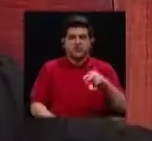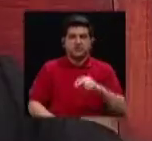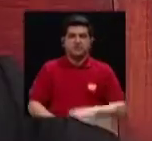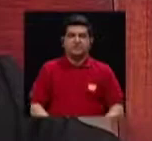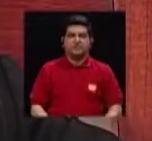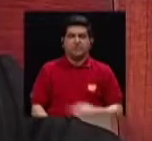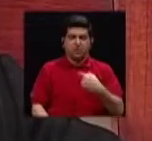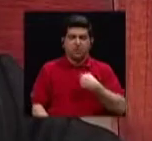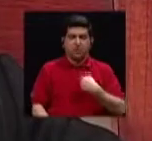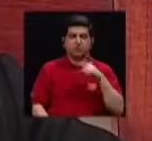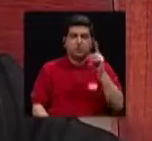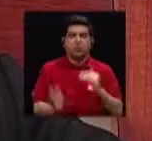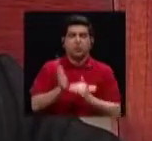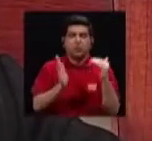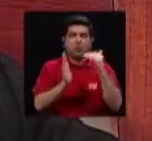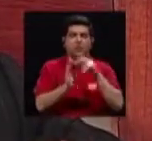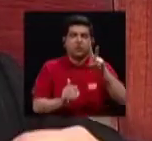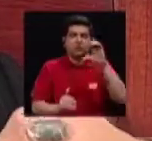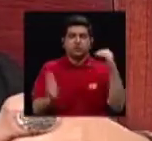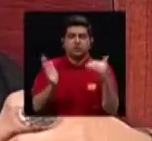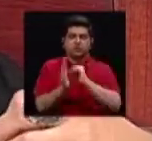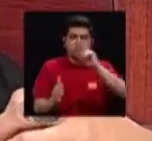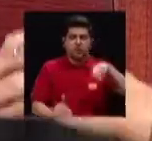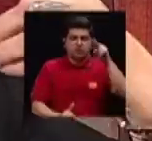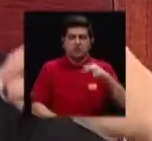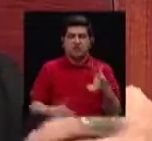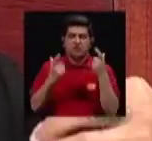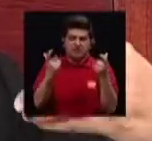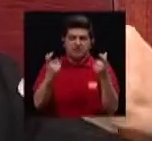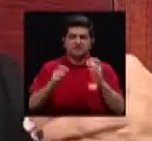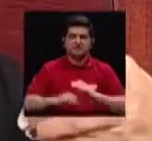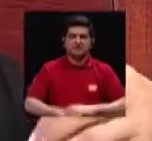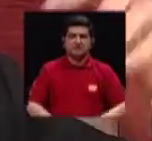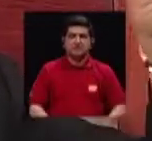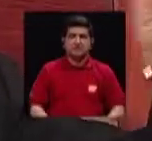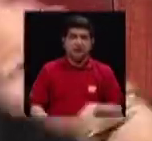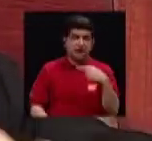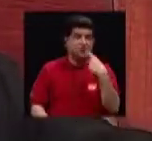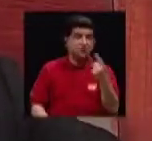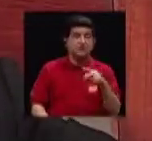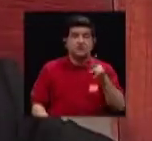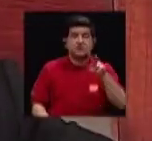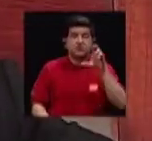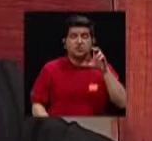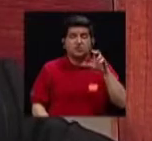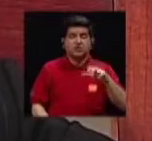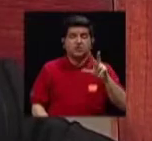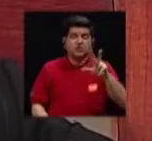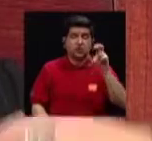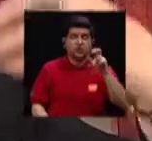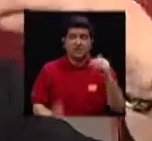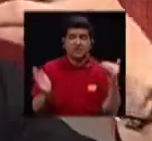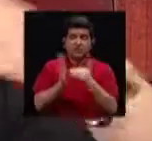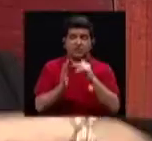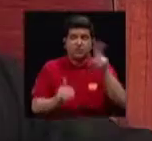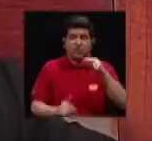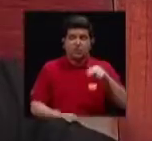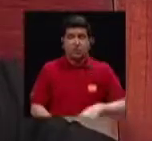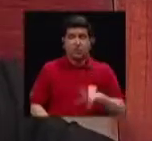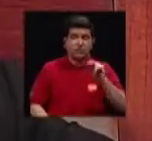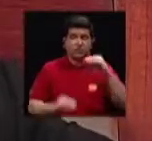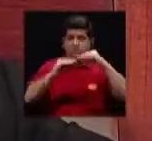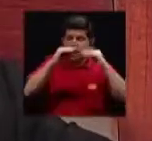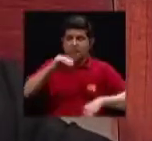gano 1.200.000 colones. Entonces, ¿qué pasa? Ellos ganan 200, 300, ni siquiera el monto mínimo que